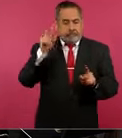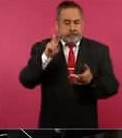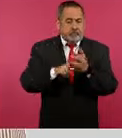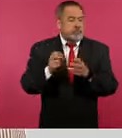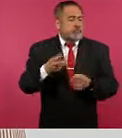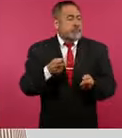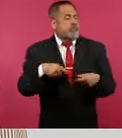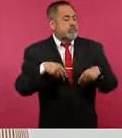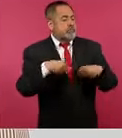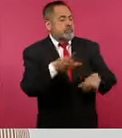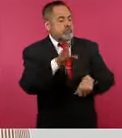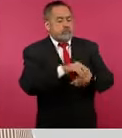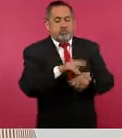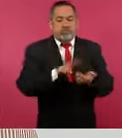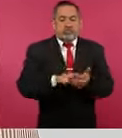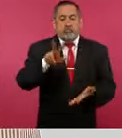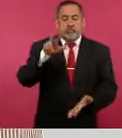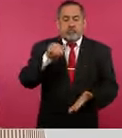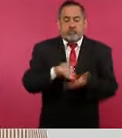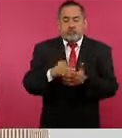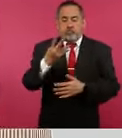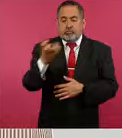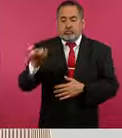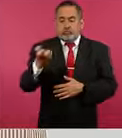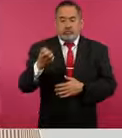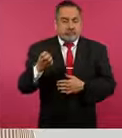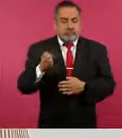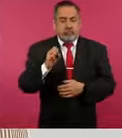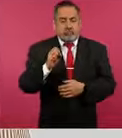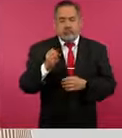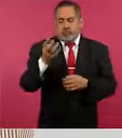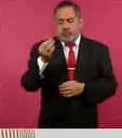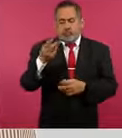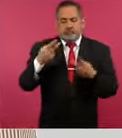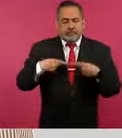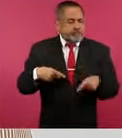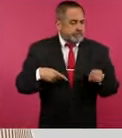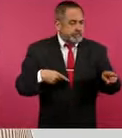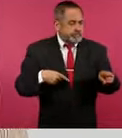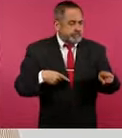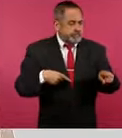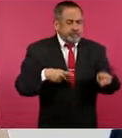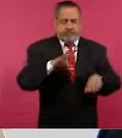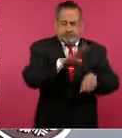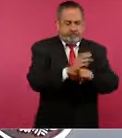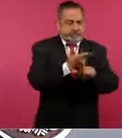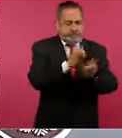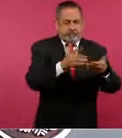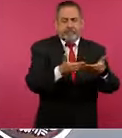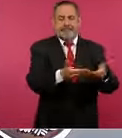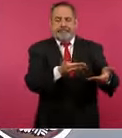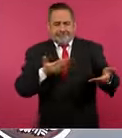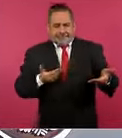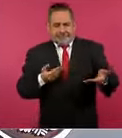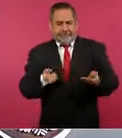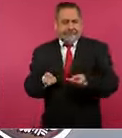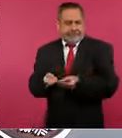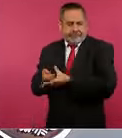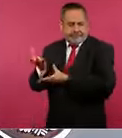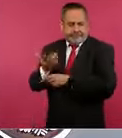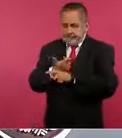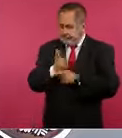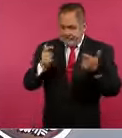han obtenido 8,409 personas sus libertades. Y de